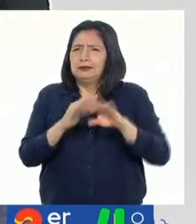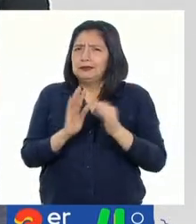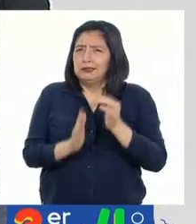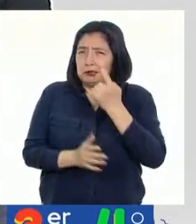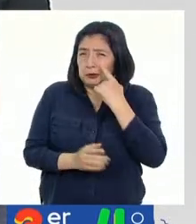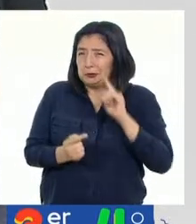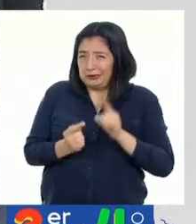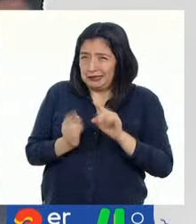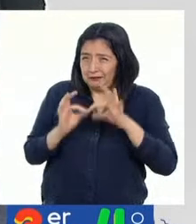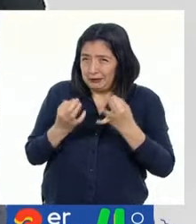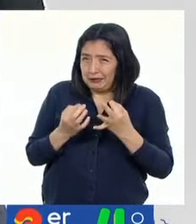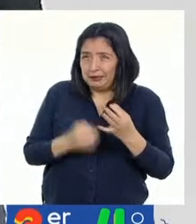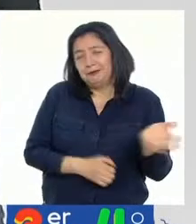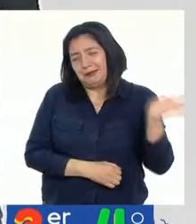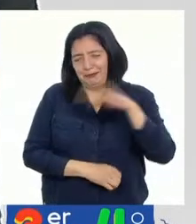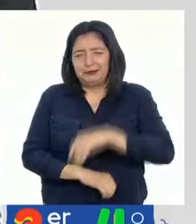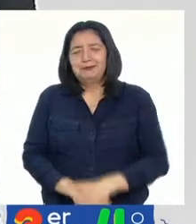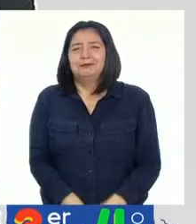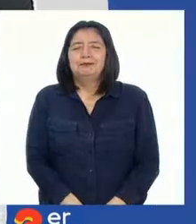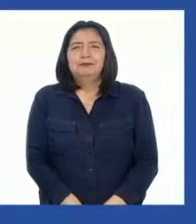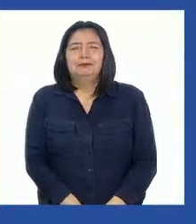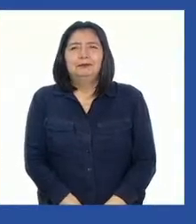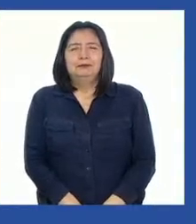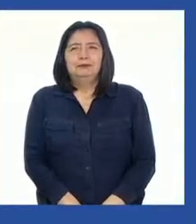¿Quieren conocerlas? ¡Vamos con ellas!